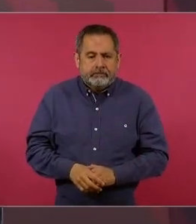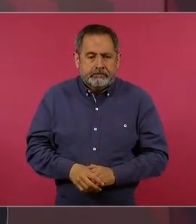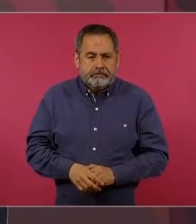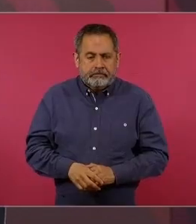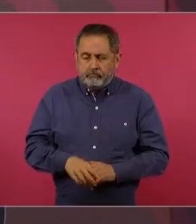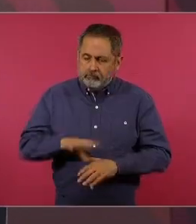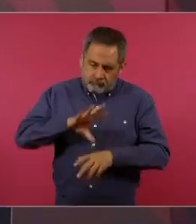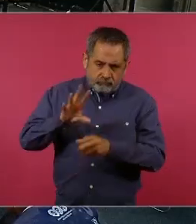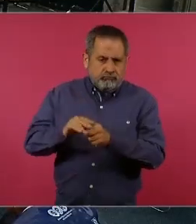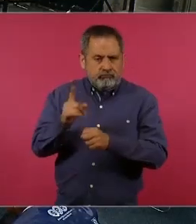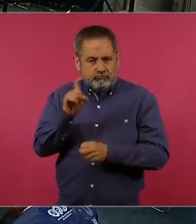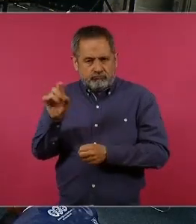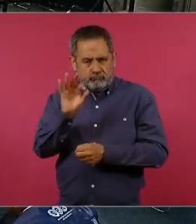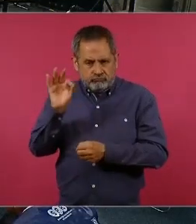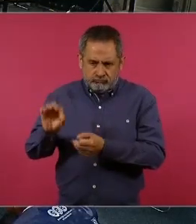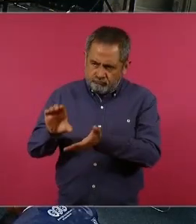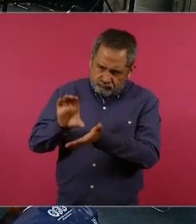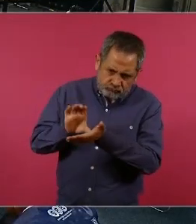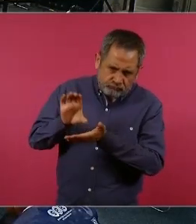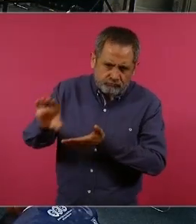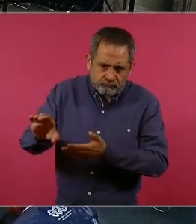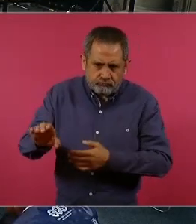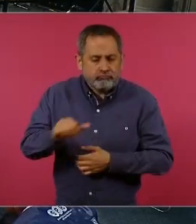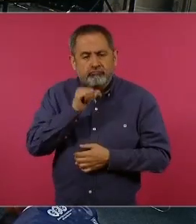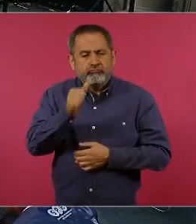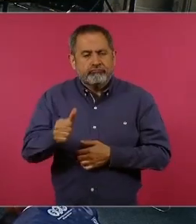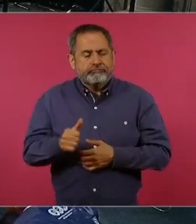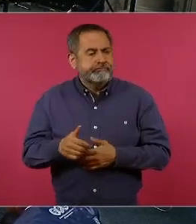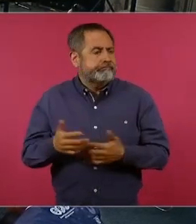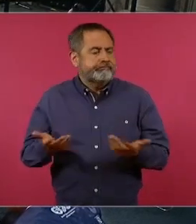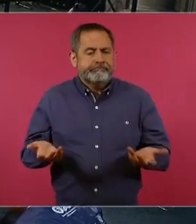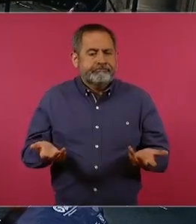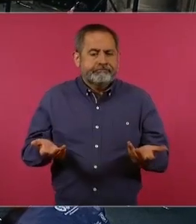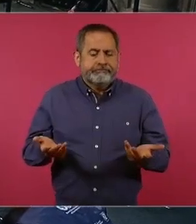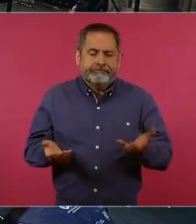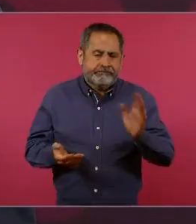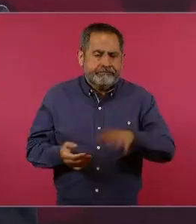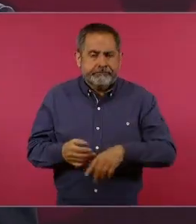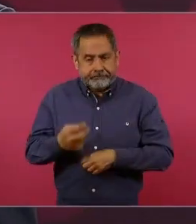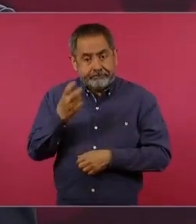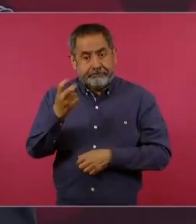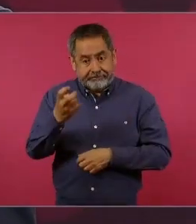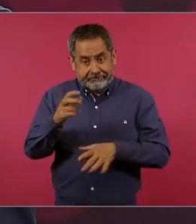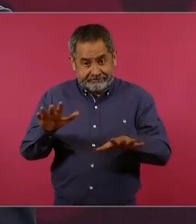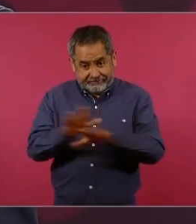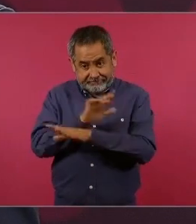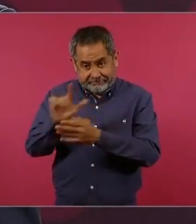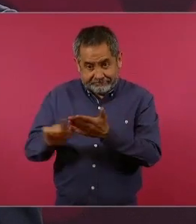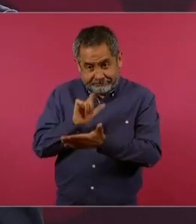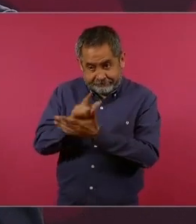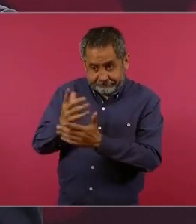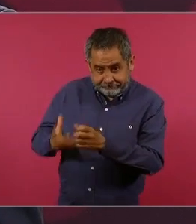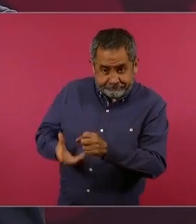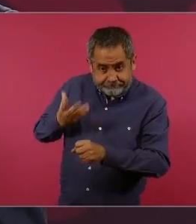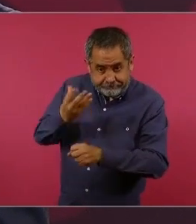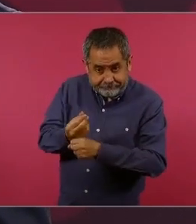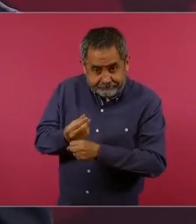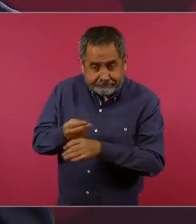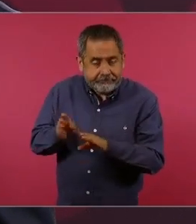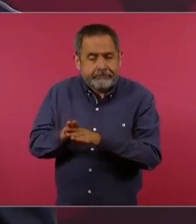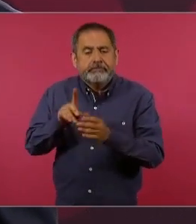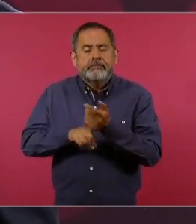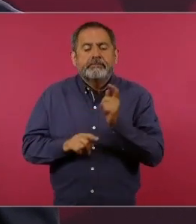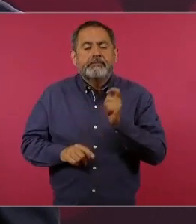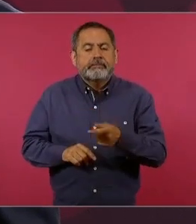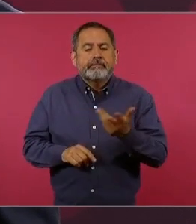no con la totalidad de su sueldo. Entonces, esta reforma que estamos planteando